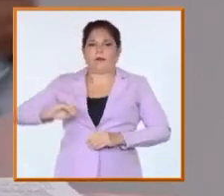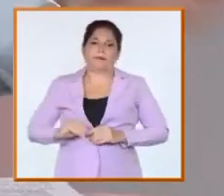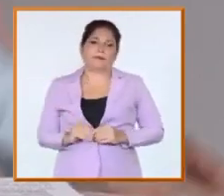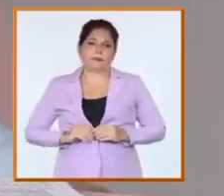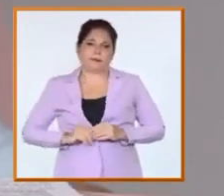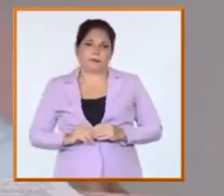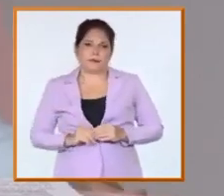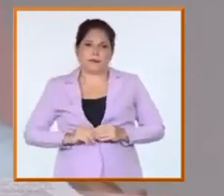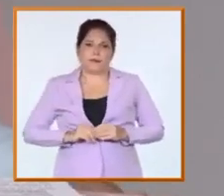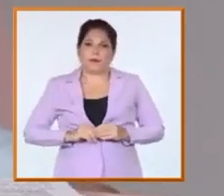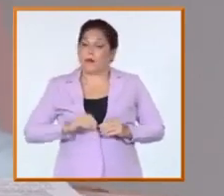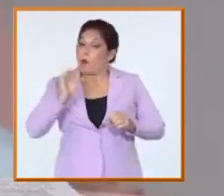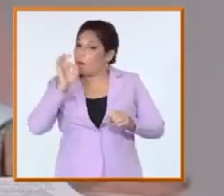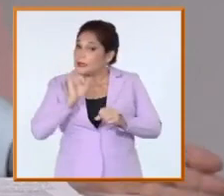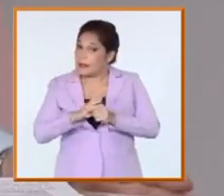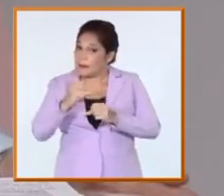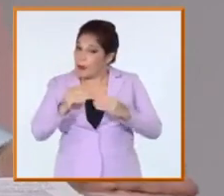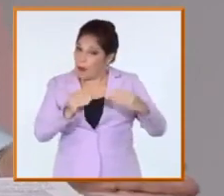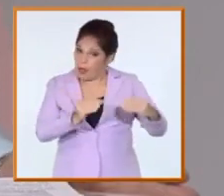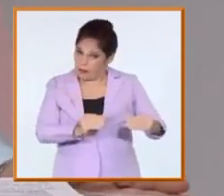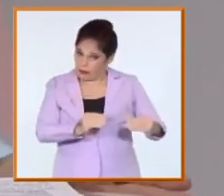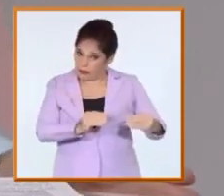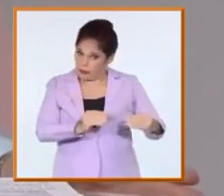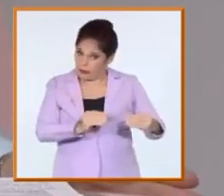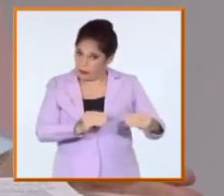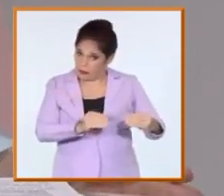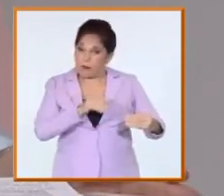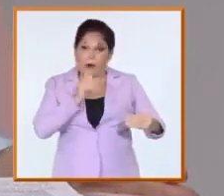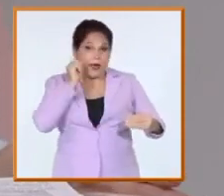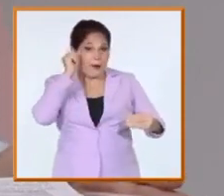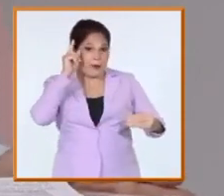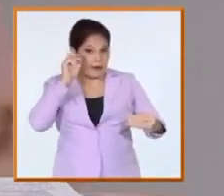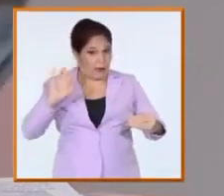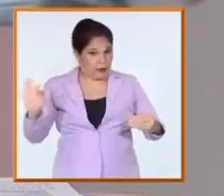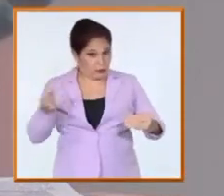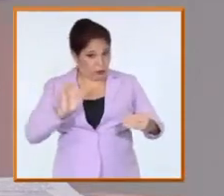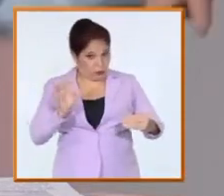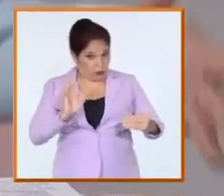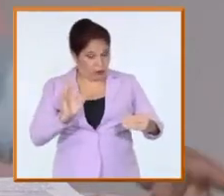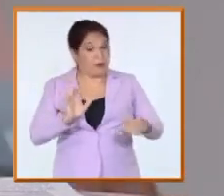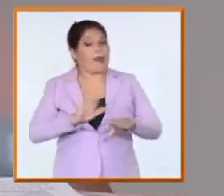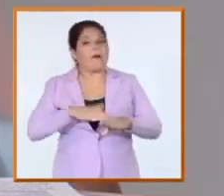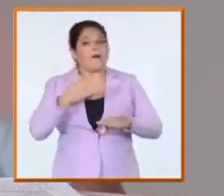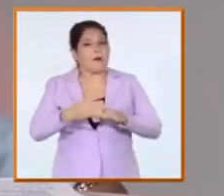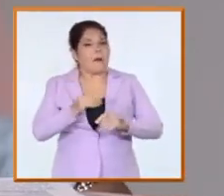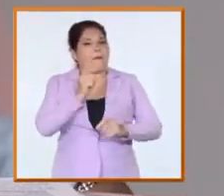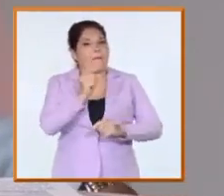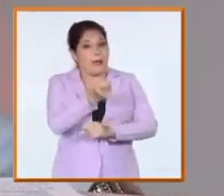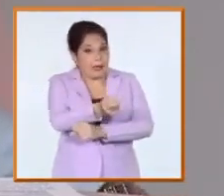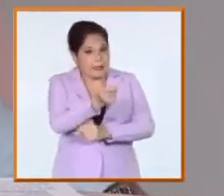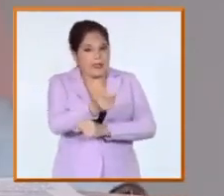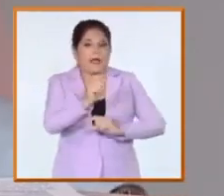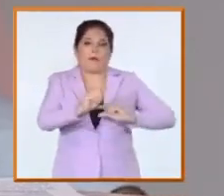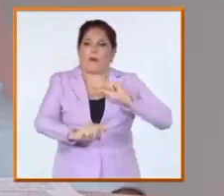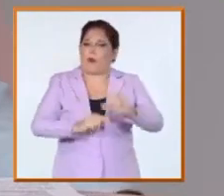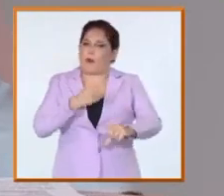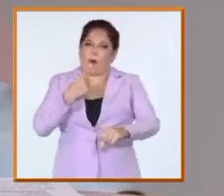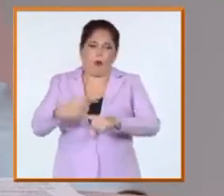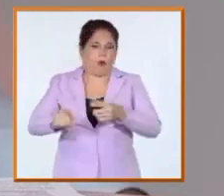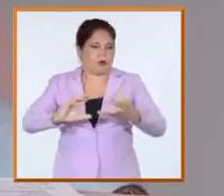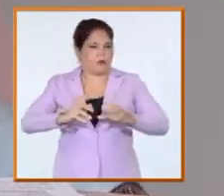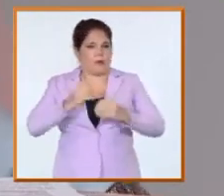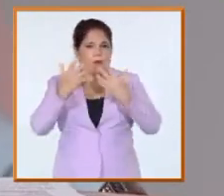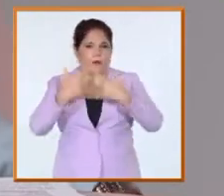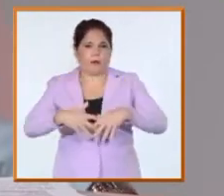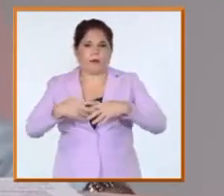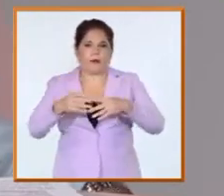no lo da que tenemos que empezar primero por el ladrillo porque no hay toda la experiencia en el territorio y después ir incrementando entonces las